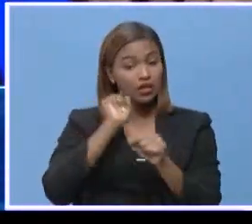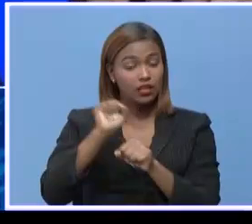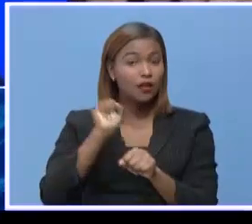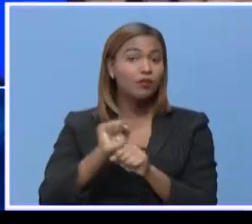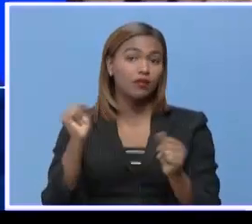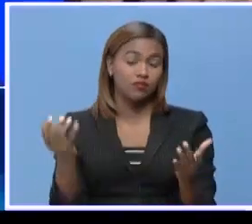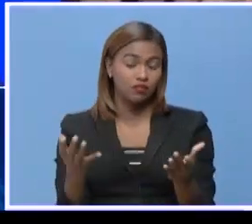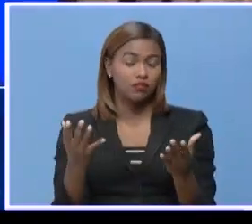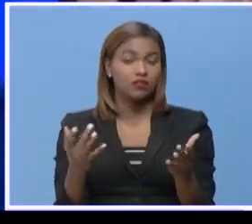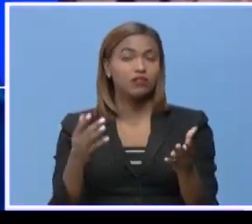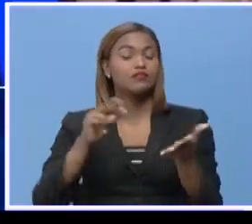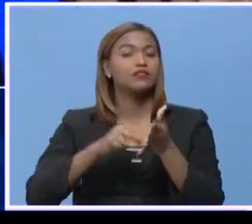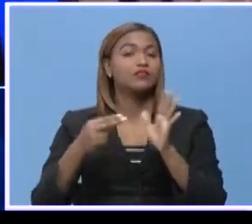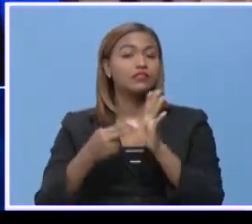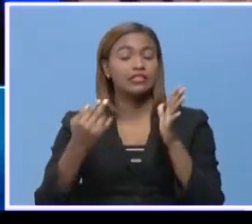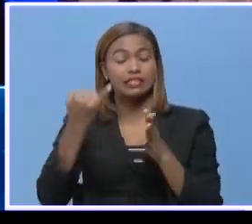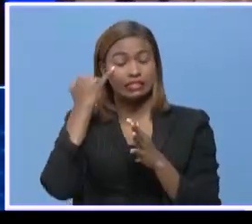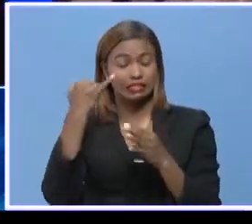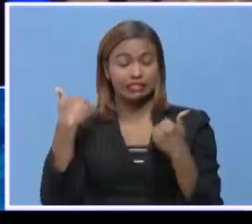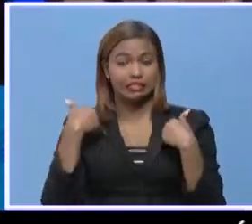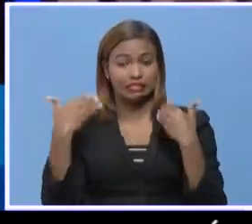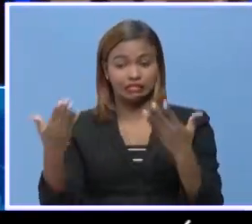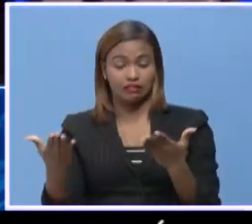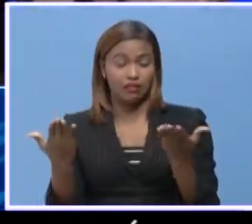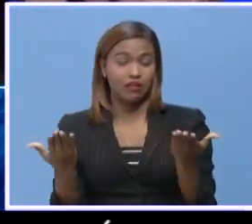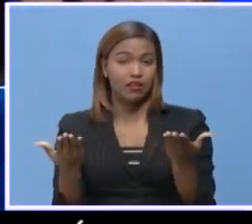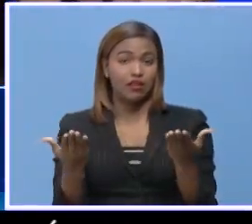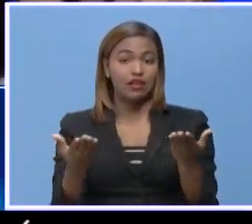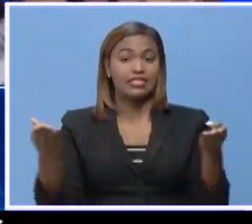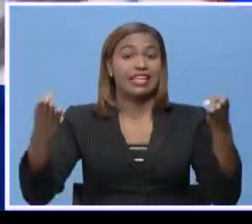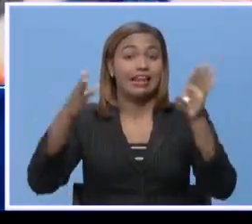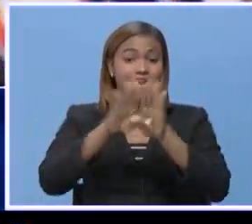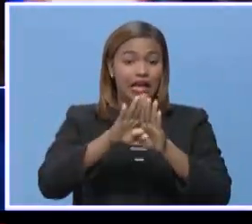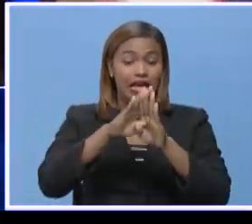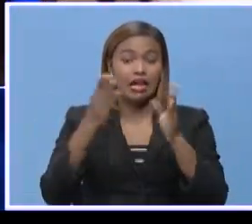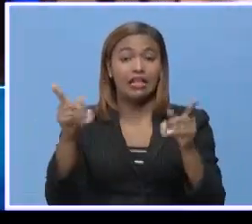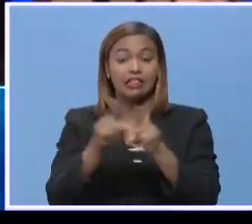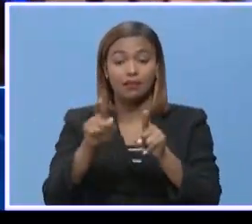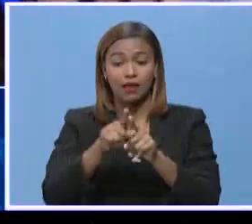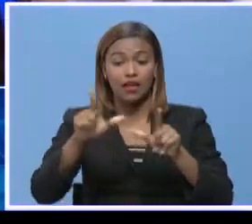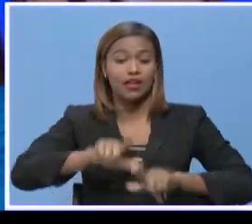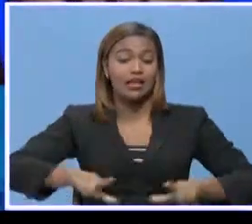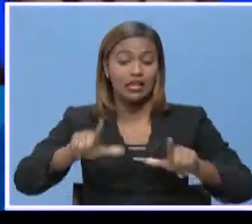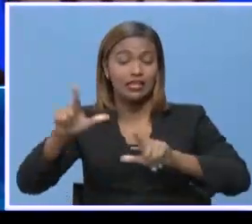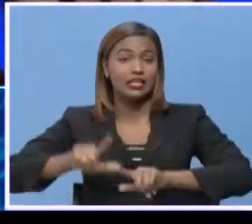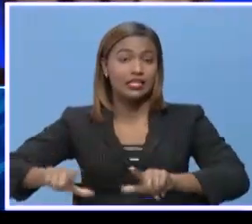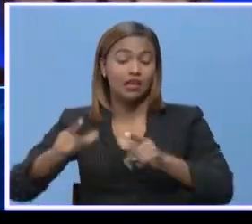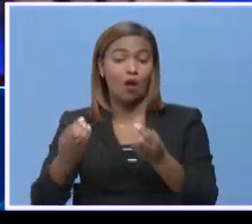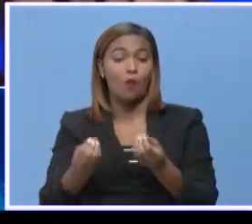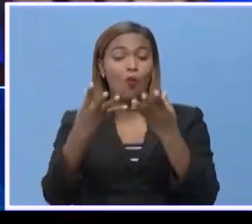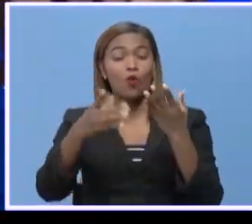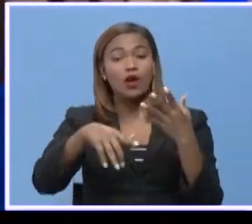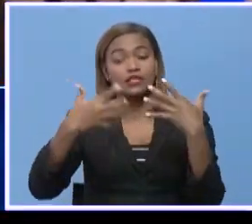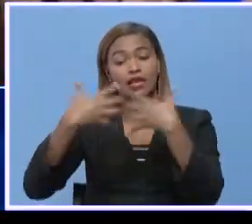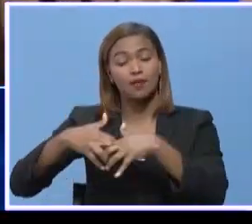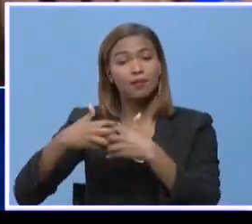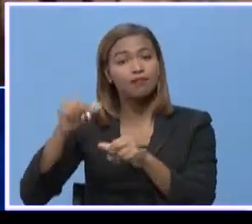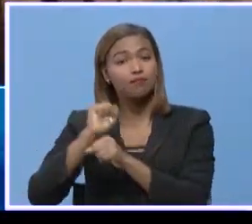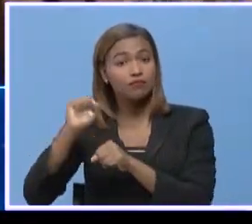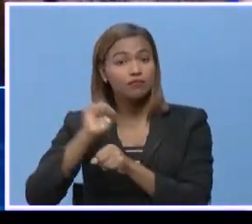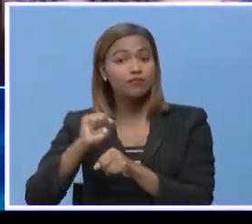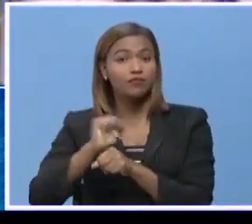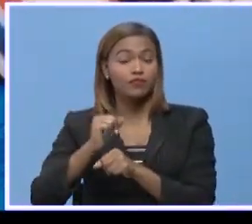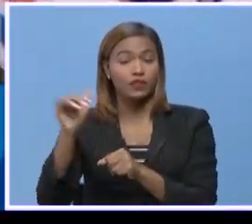5, ¿verdad? Entonces, sí, el año pasado fue devastador, cerraron casi la mitad de los locales. Hay muchas empresas, entre las cuales la